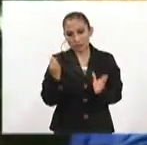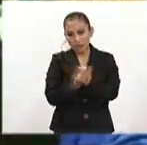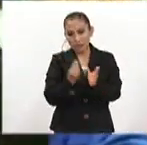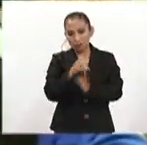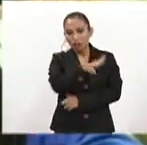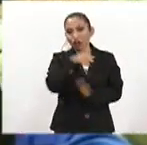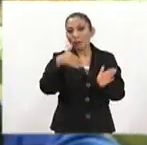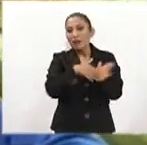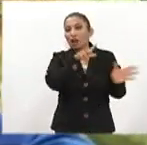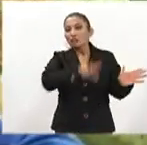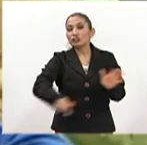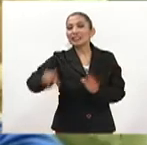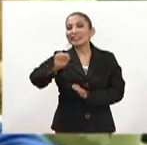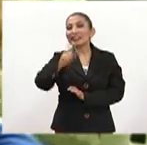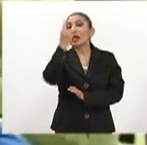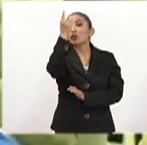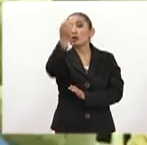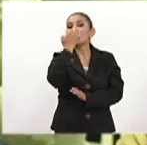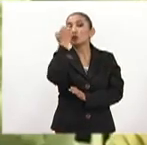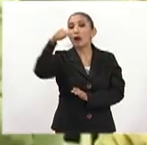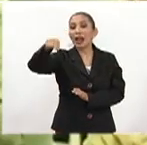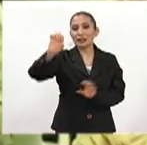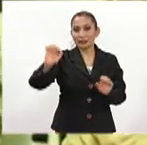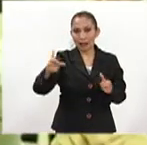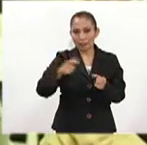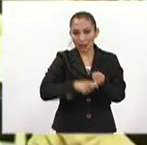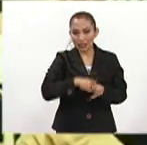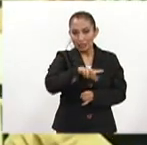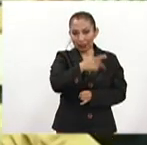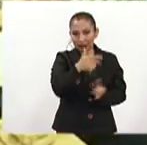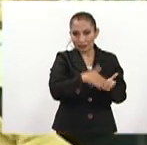clases 18.871 planteles en Chiapas,